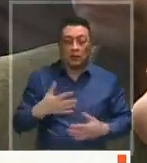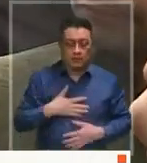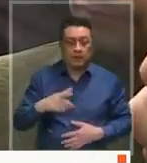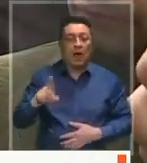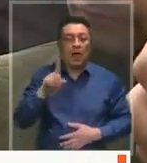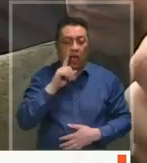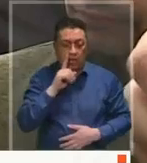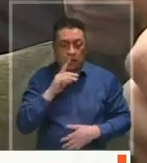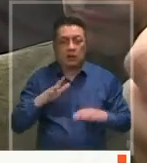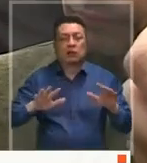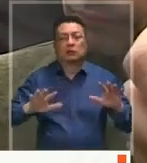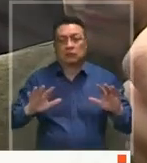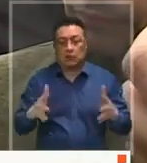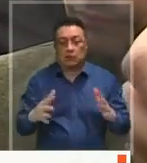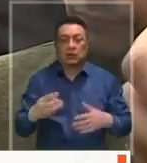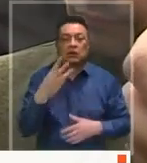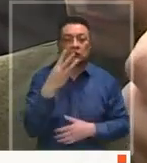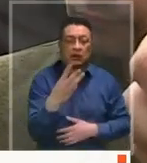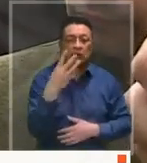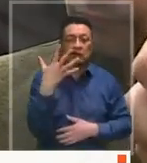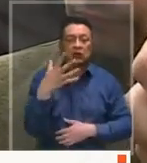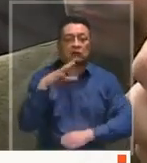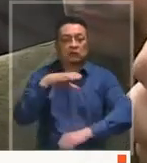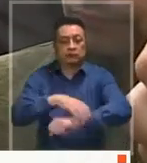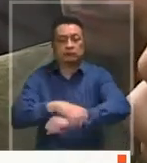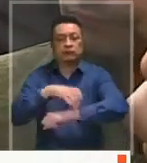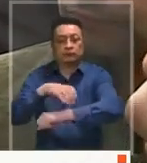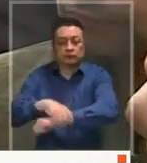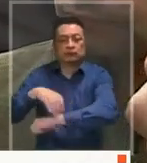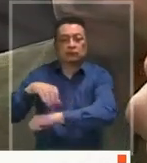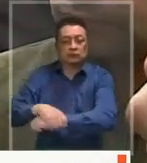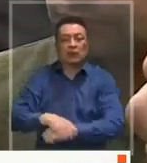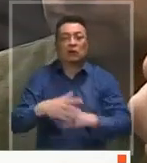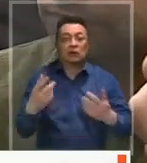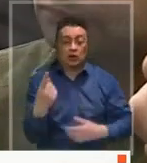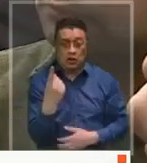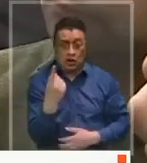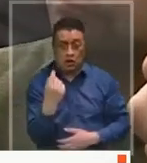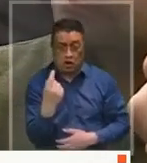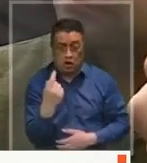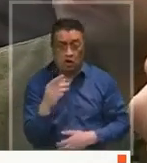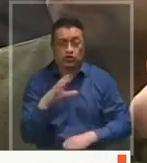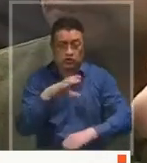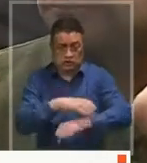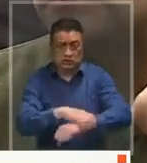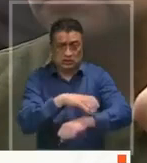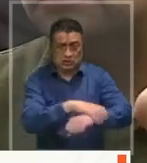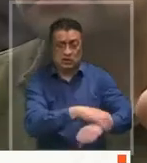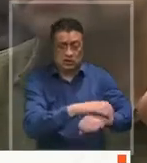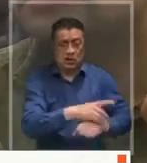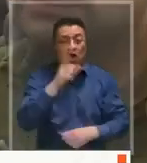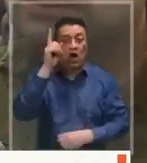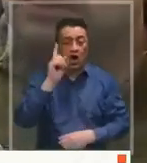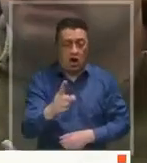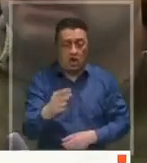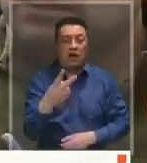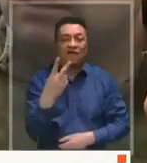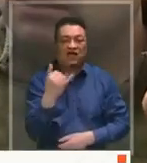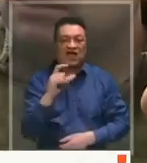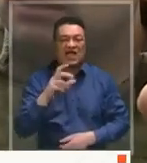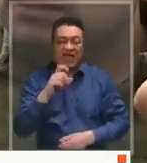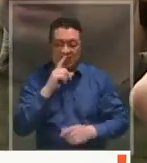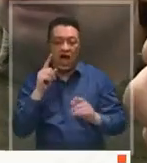cantidad de 35 detenidos, de los cuales 11 detenidos han sido por órdenes vigentes. Hemos tenido